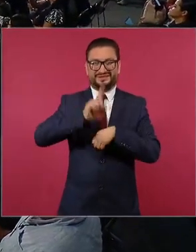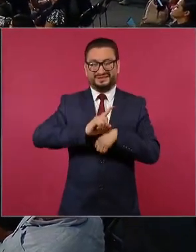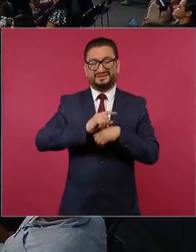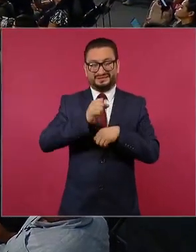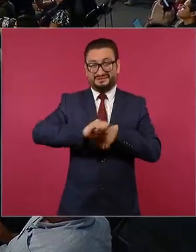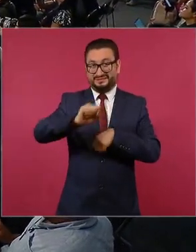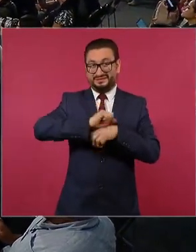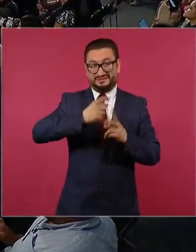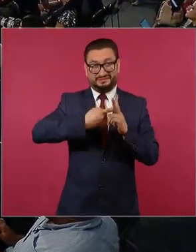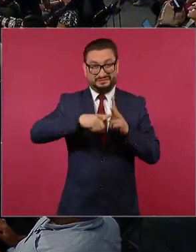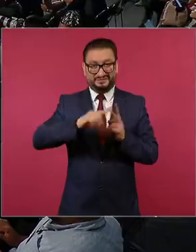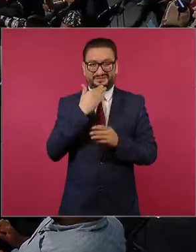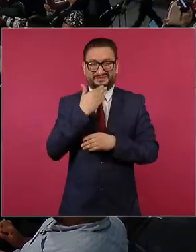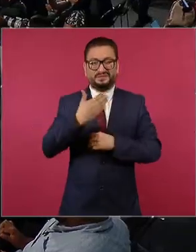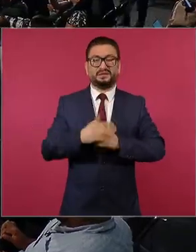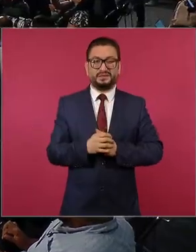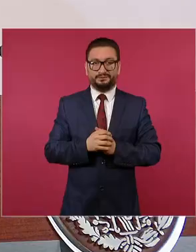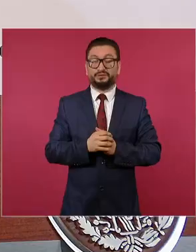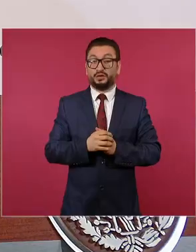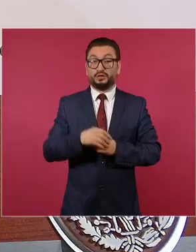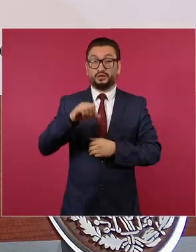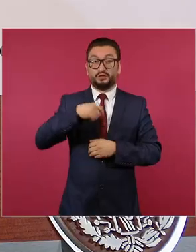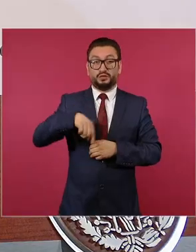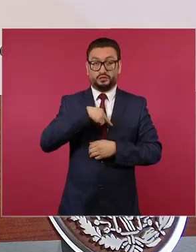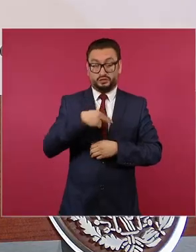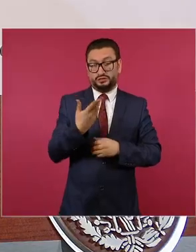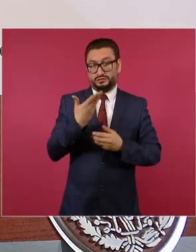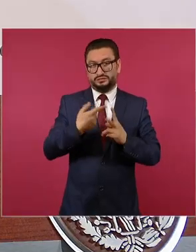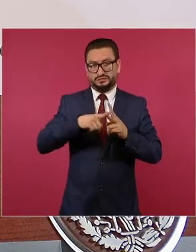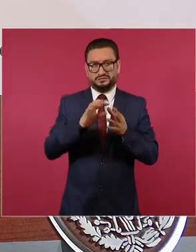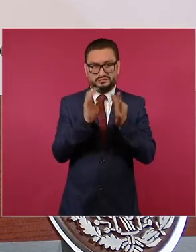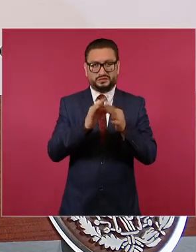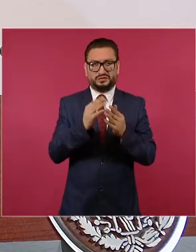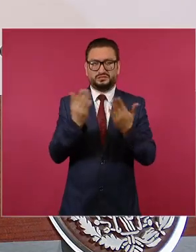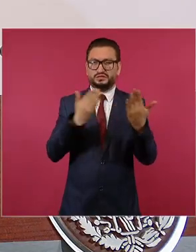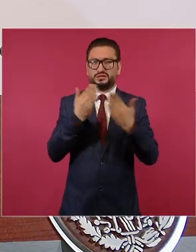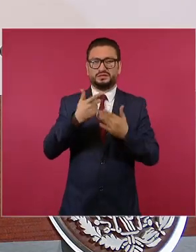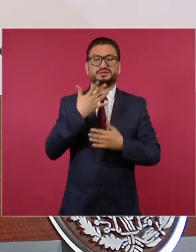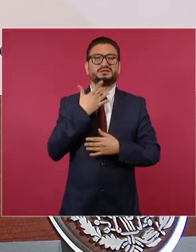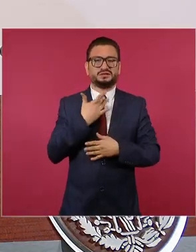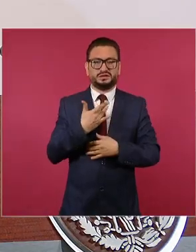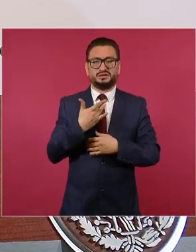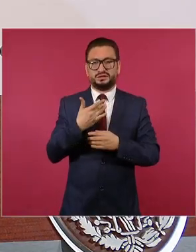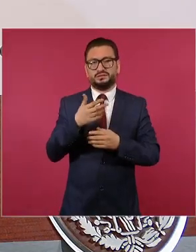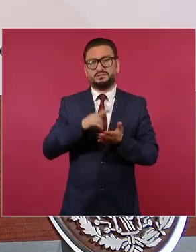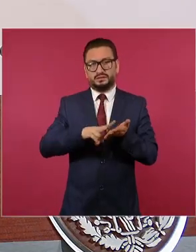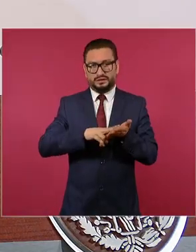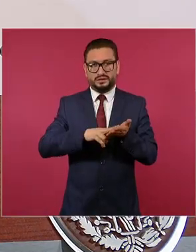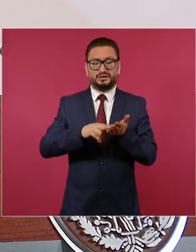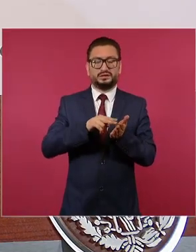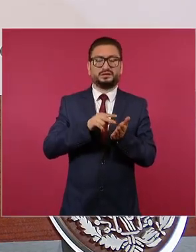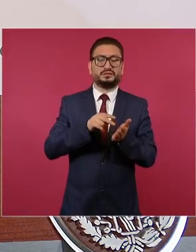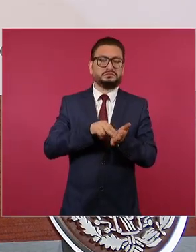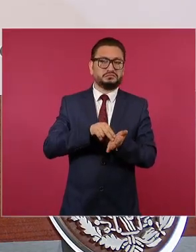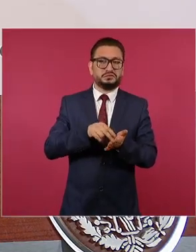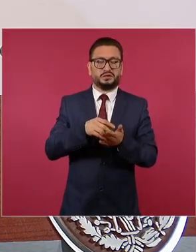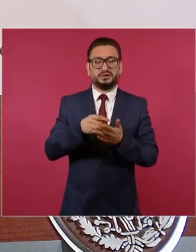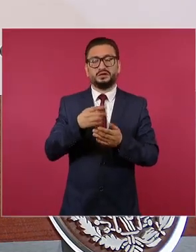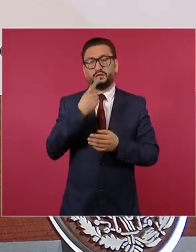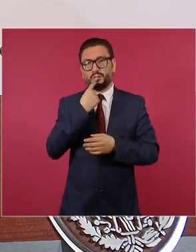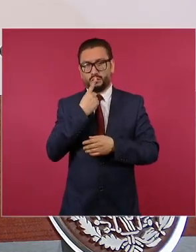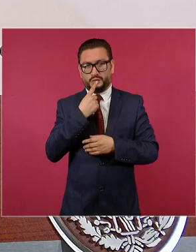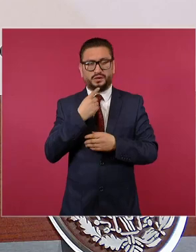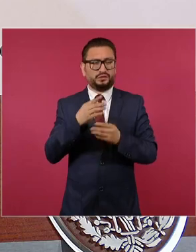de semana. Y bueno, pues nosotros arrancamos con los precios promedio diarios de la gasolina regular, la premium y el